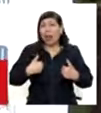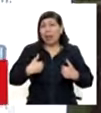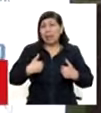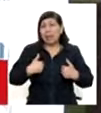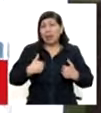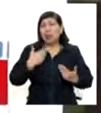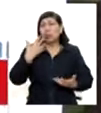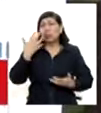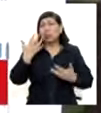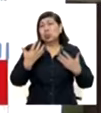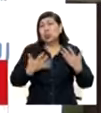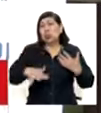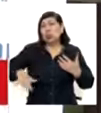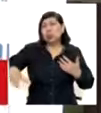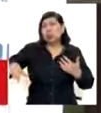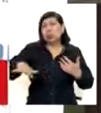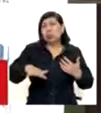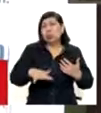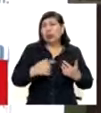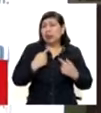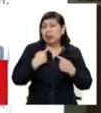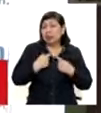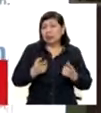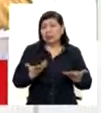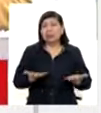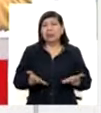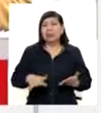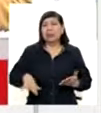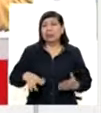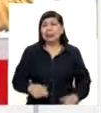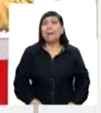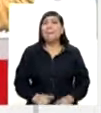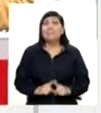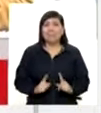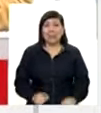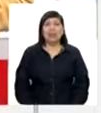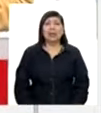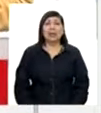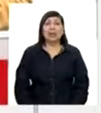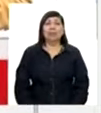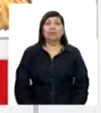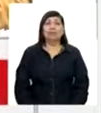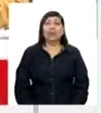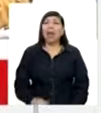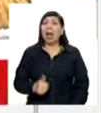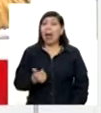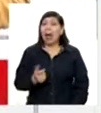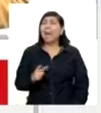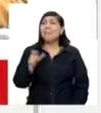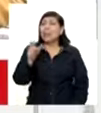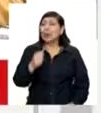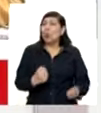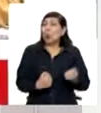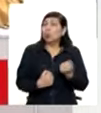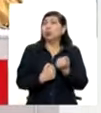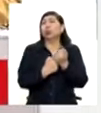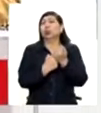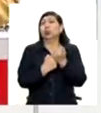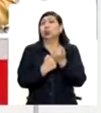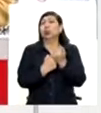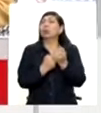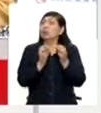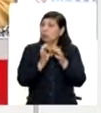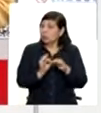afectados a causa de los incendios forestales se van reportando en nuestro país. Pero dentro de todo hay gente solidaria, hay